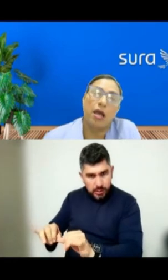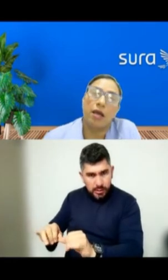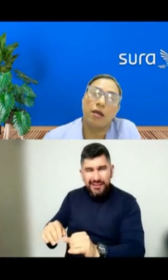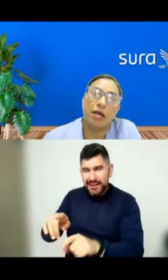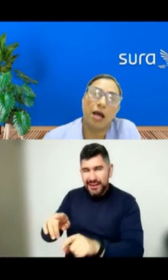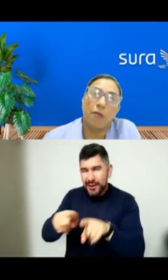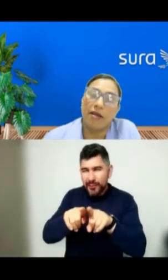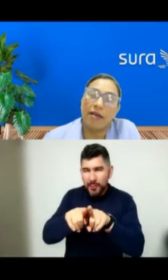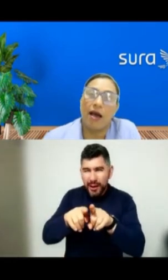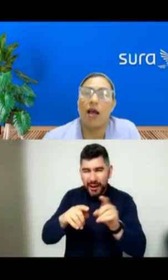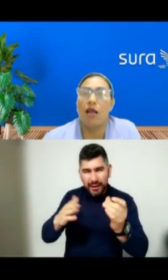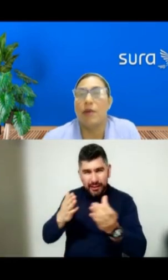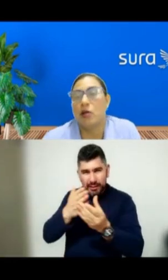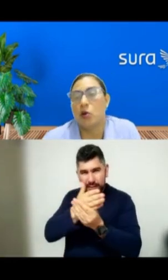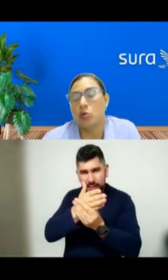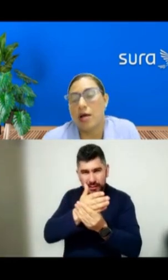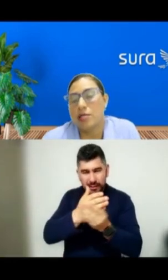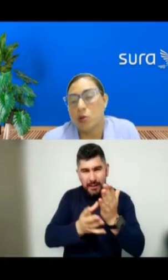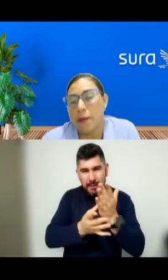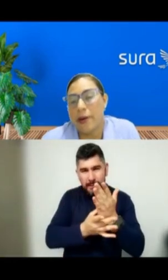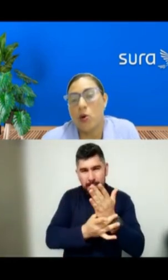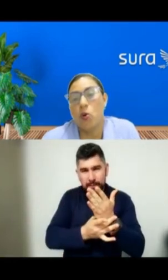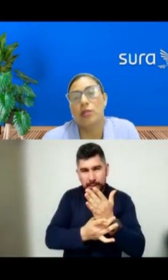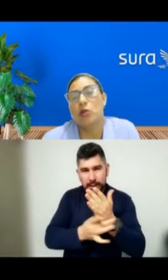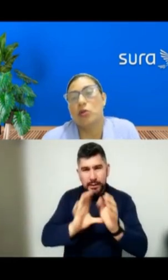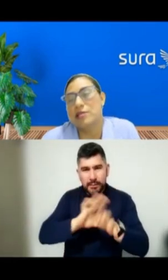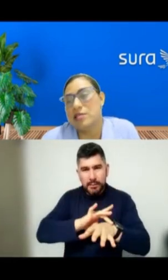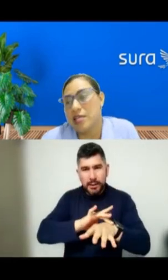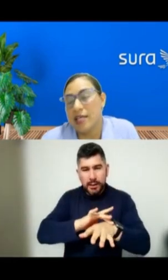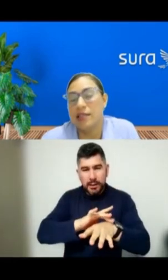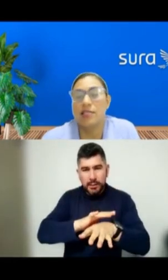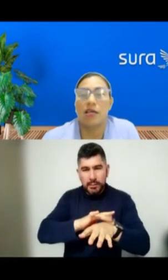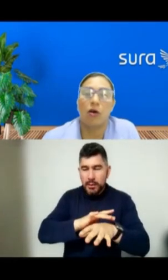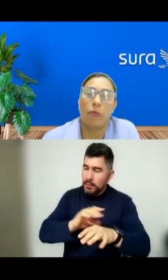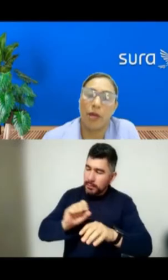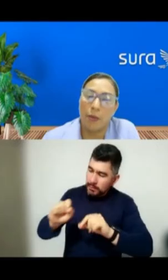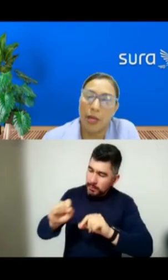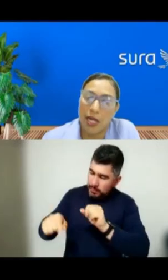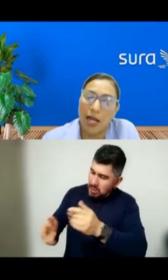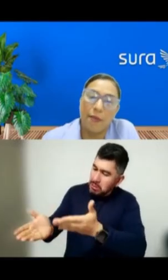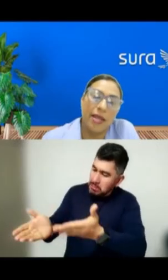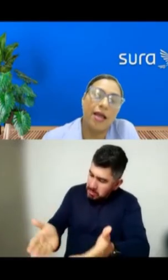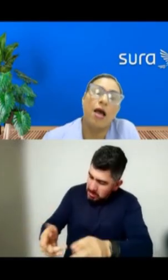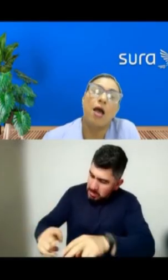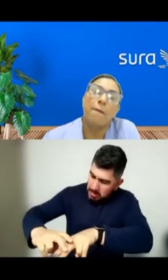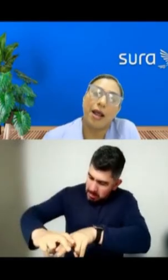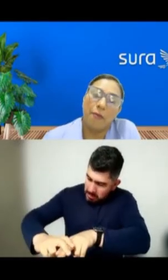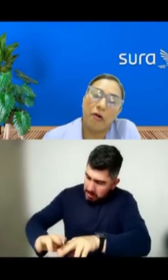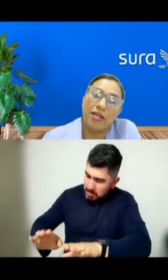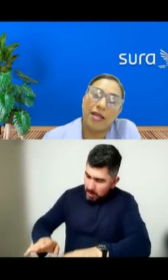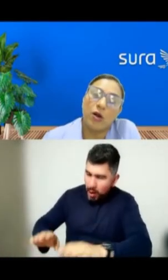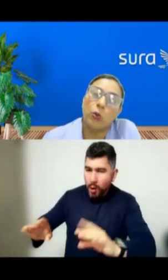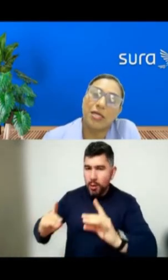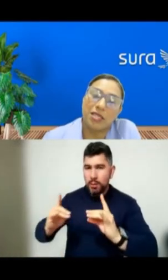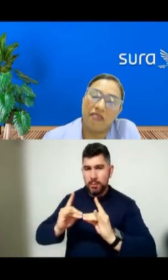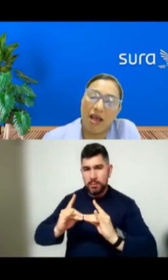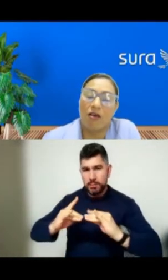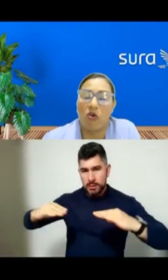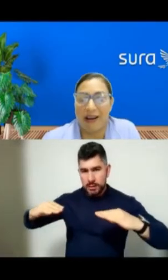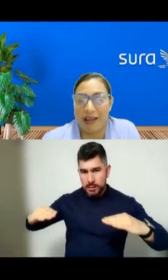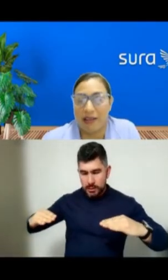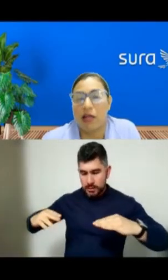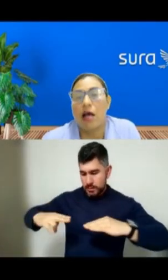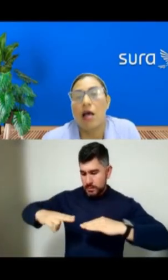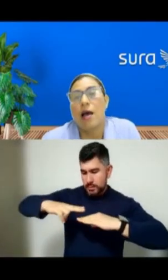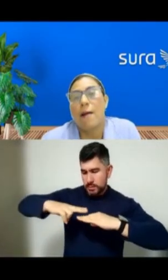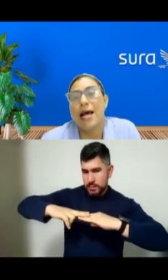médico, llegamos allá, el médico nos hace unas preguntas, nos dice siéntese o espéreme aquí en la camilla, para él poder dar una